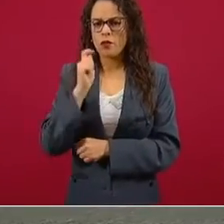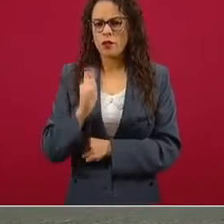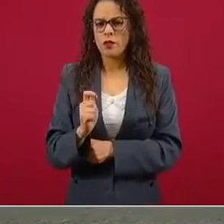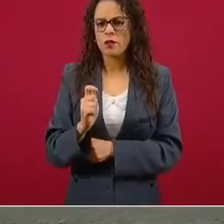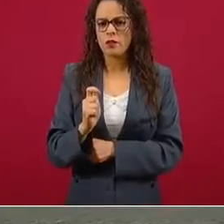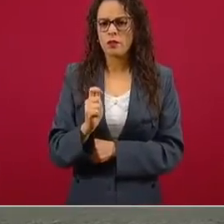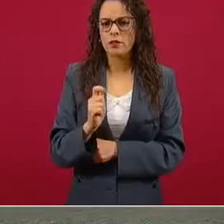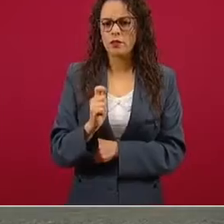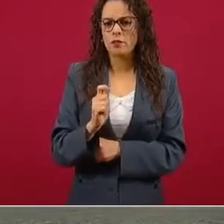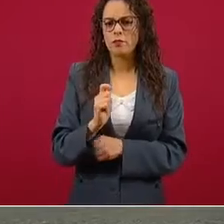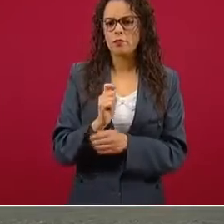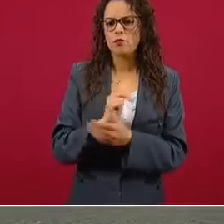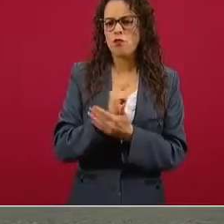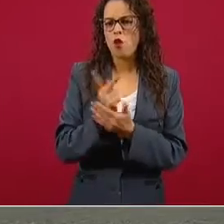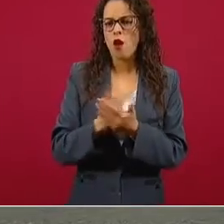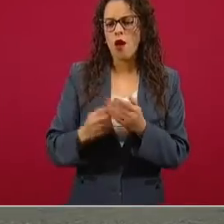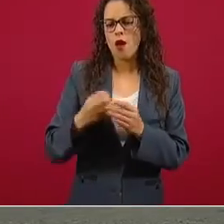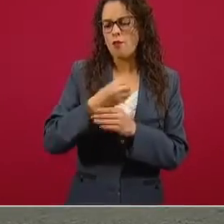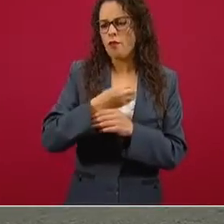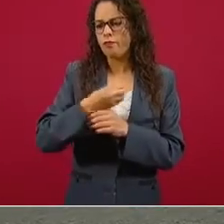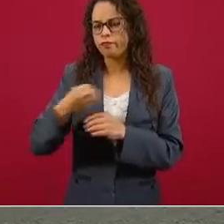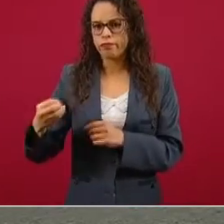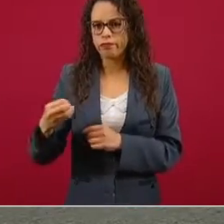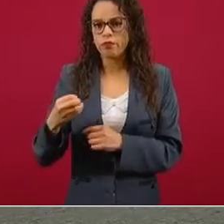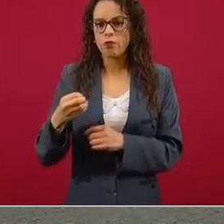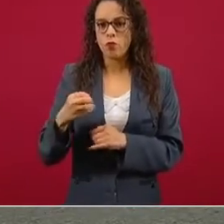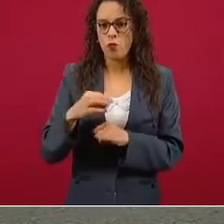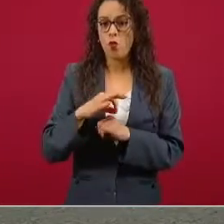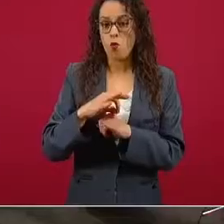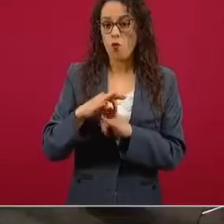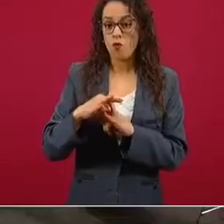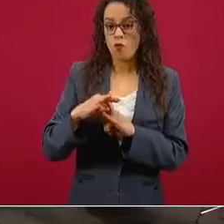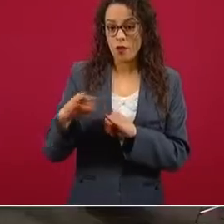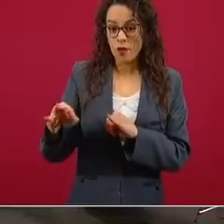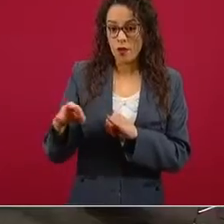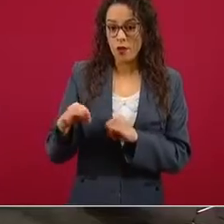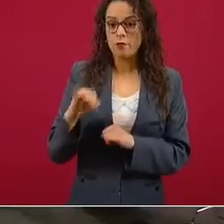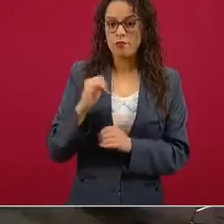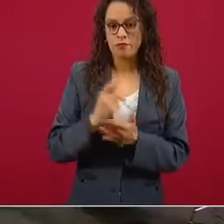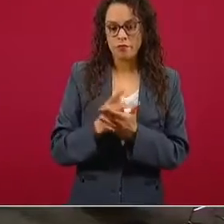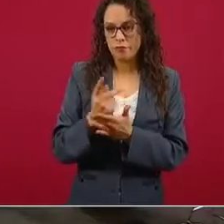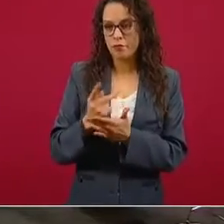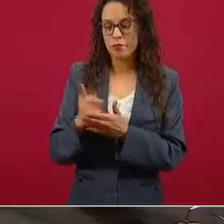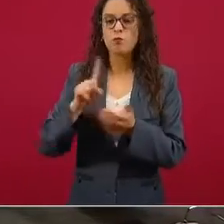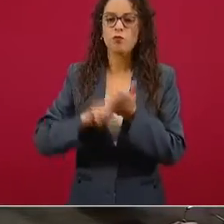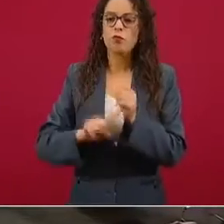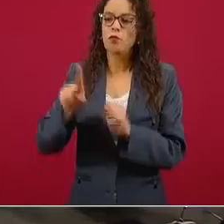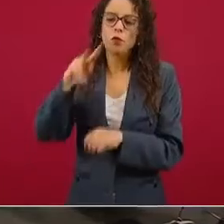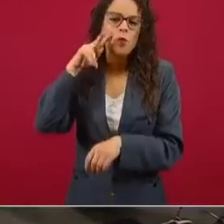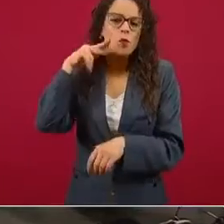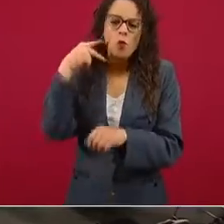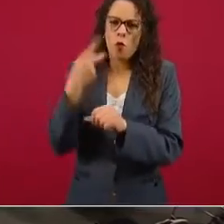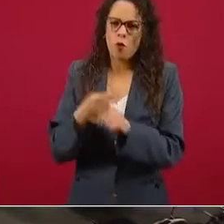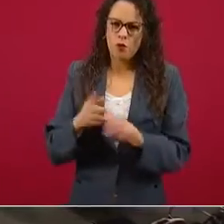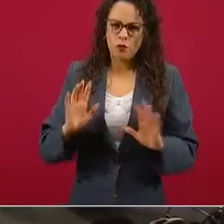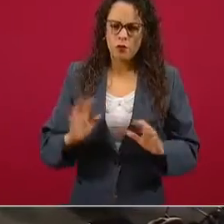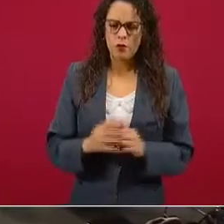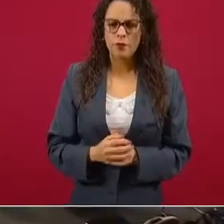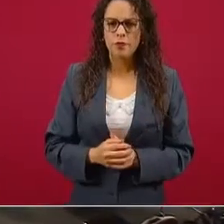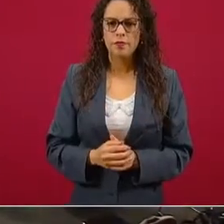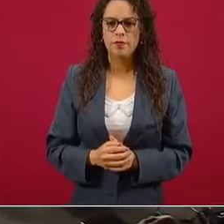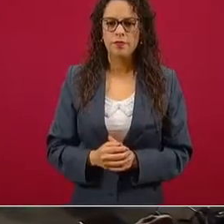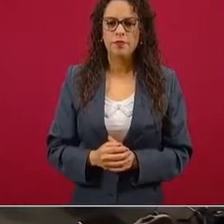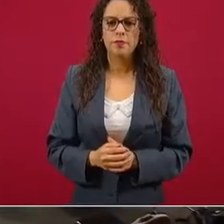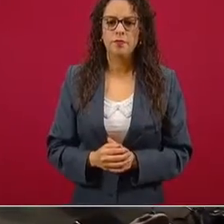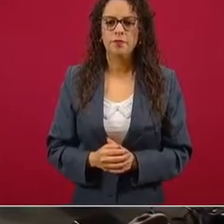llevar a cabo. Al final, si se quieren quedar, es voluntario, ya